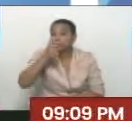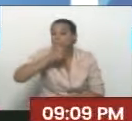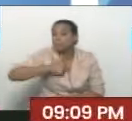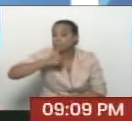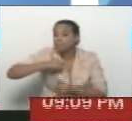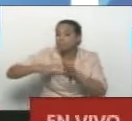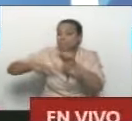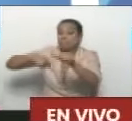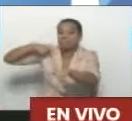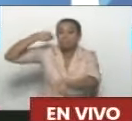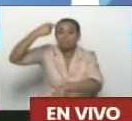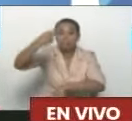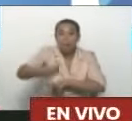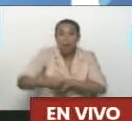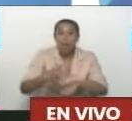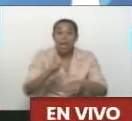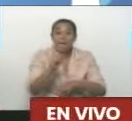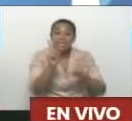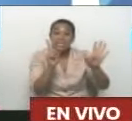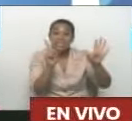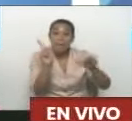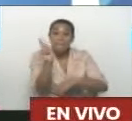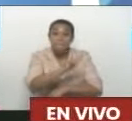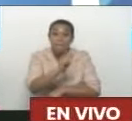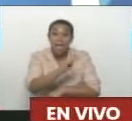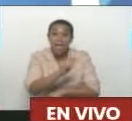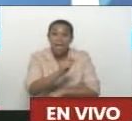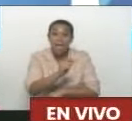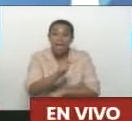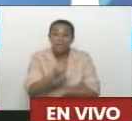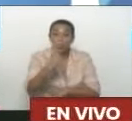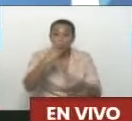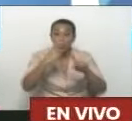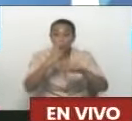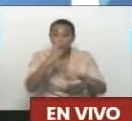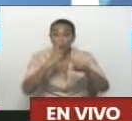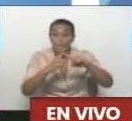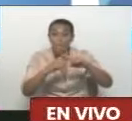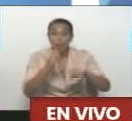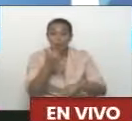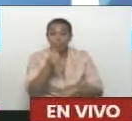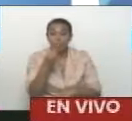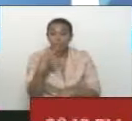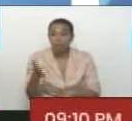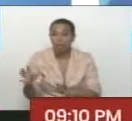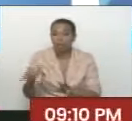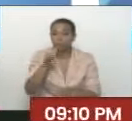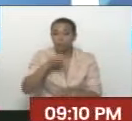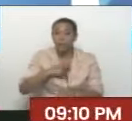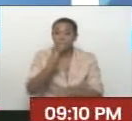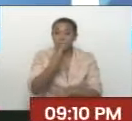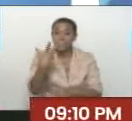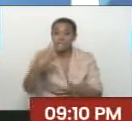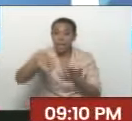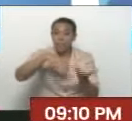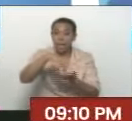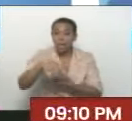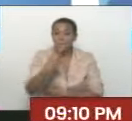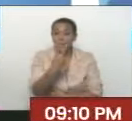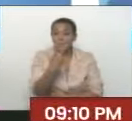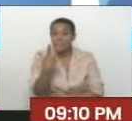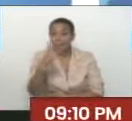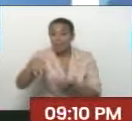Porque 6 meses, porque eso me llegó por el 1x10. un agente del 23 de enero de La